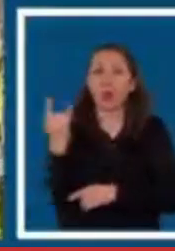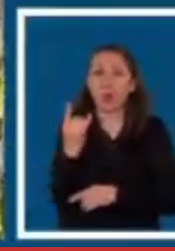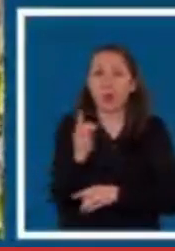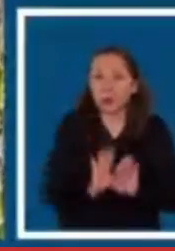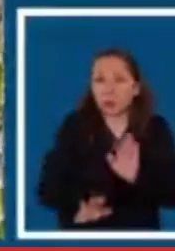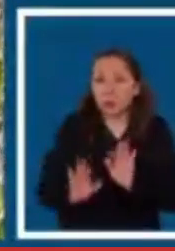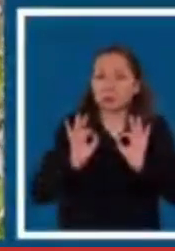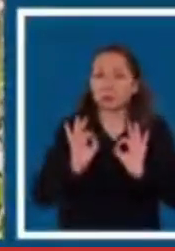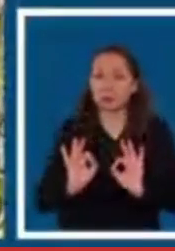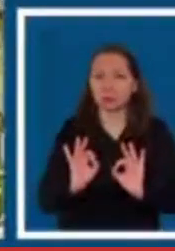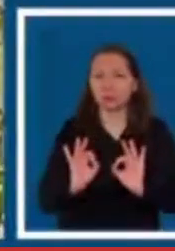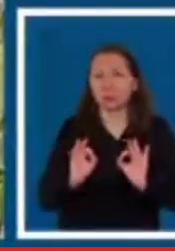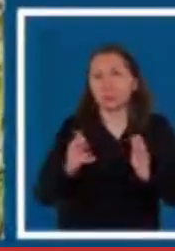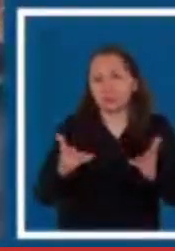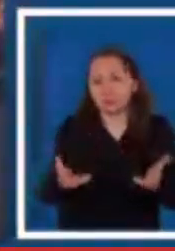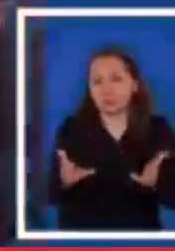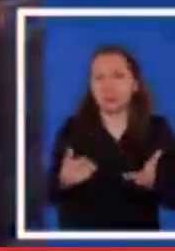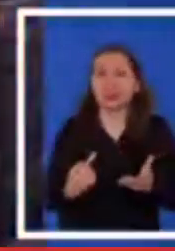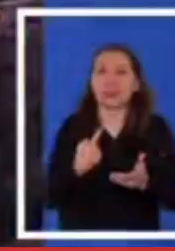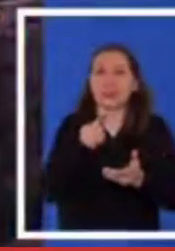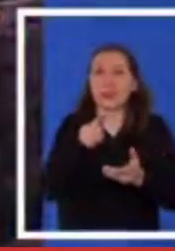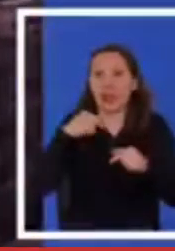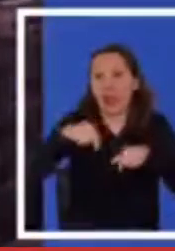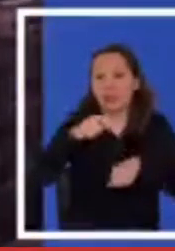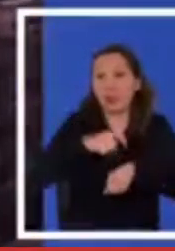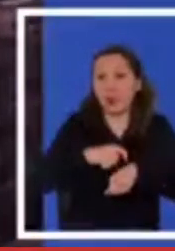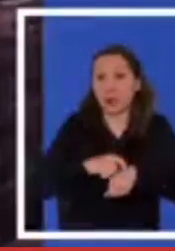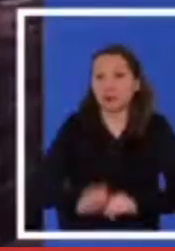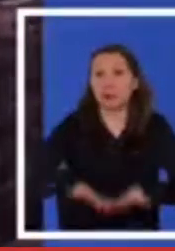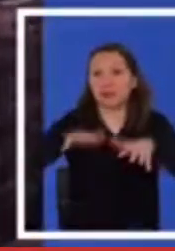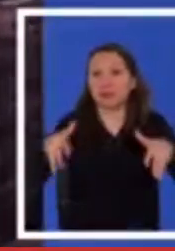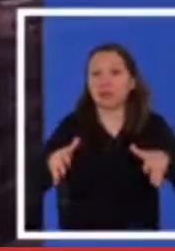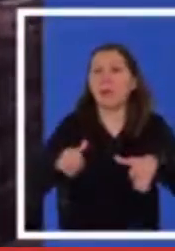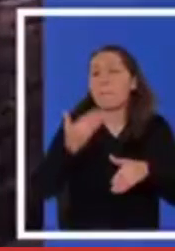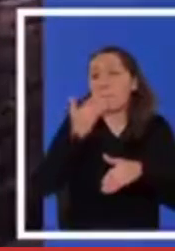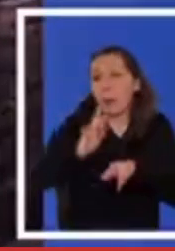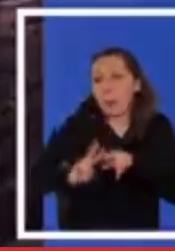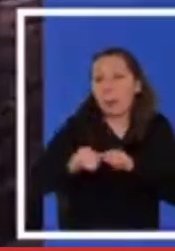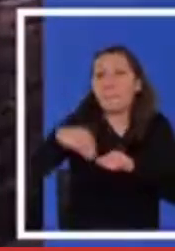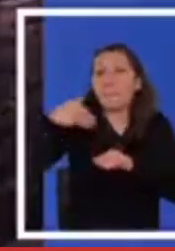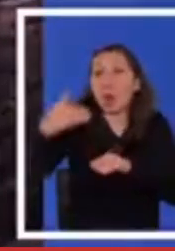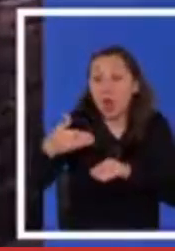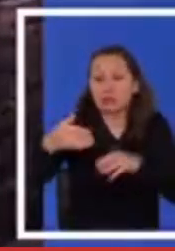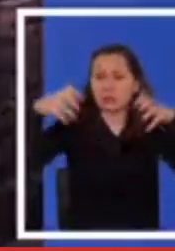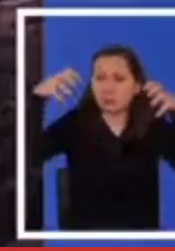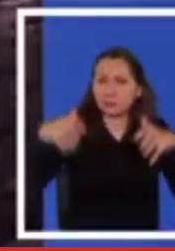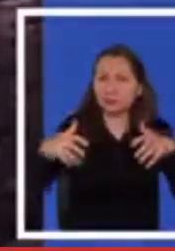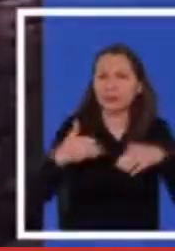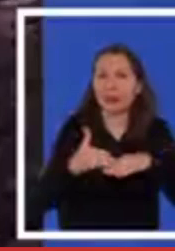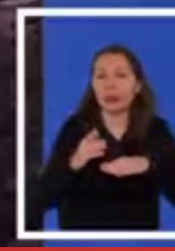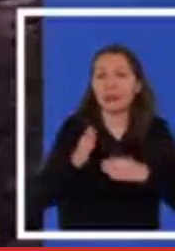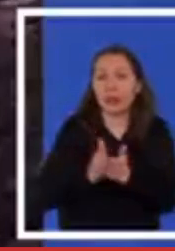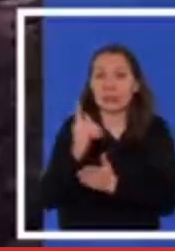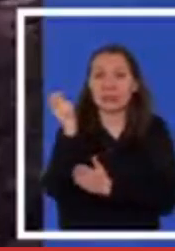sea en el fondo tenga la afectación de este momento pero que estemos bien preparados para enfrentar la próxima temporada a partir